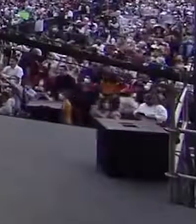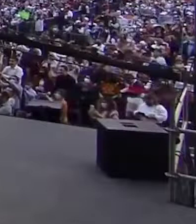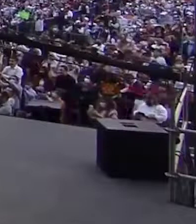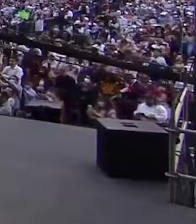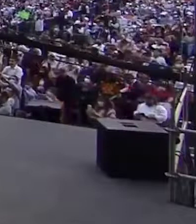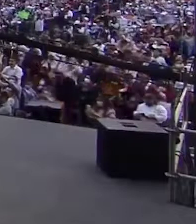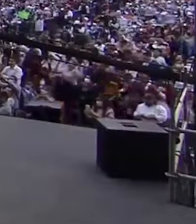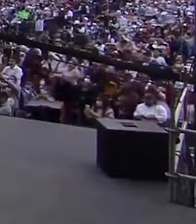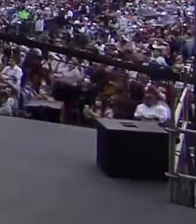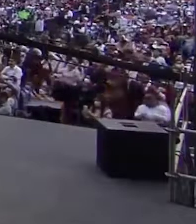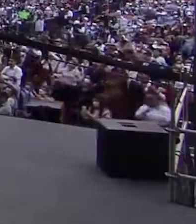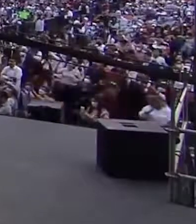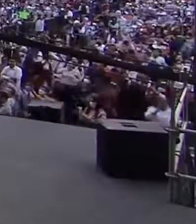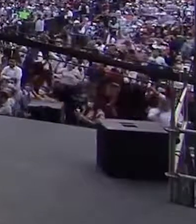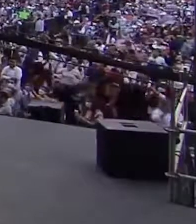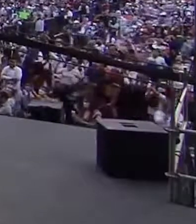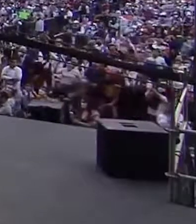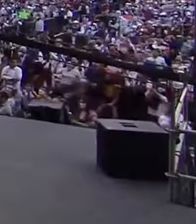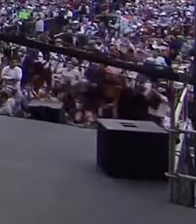amigos,